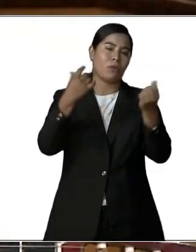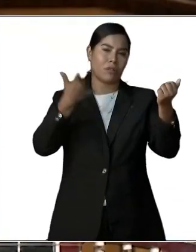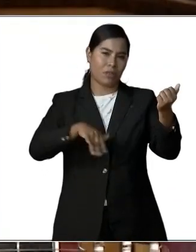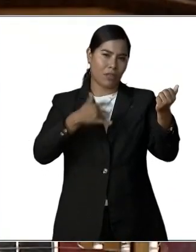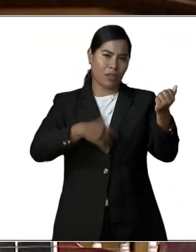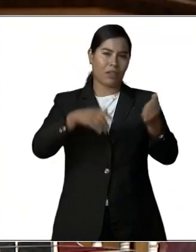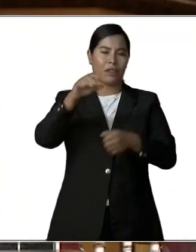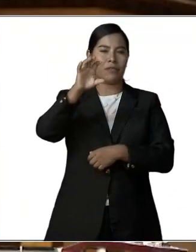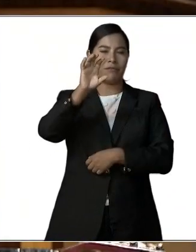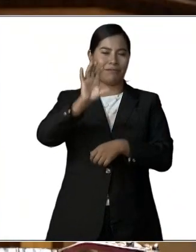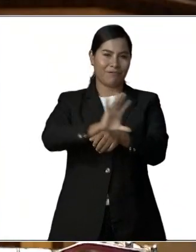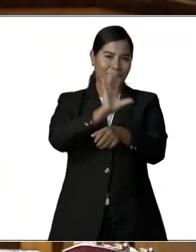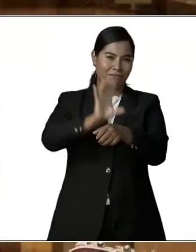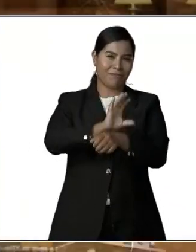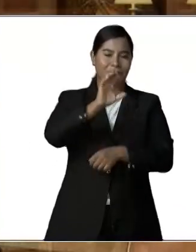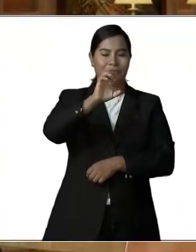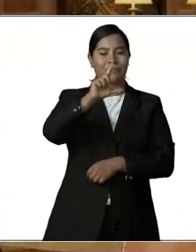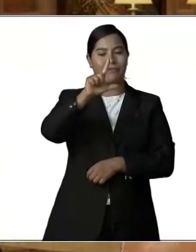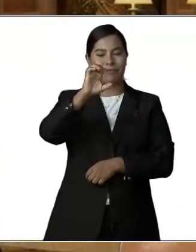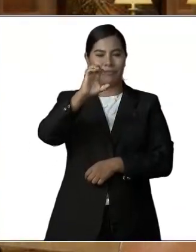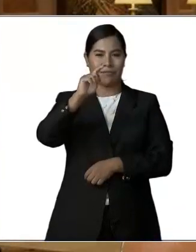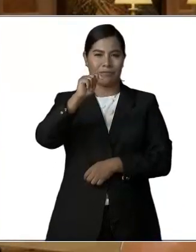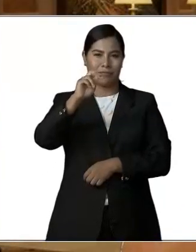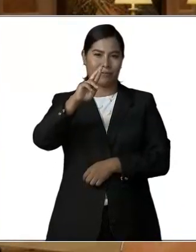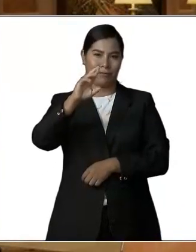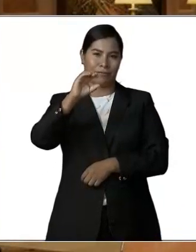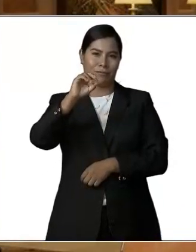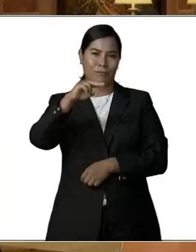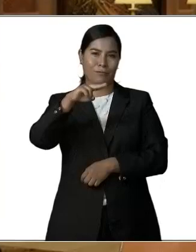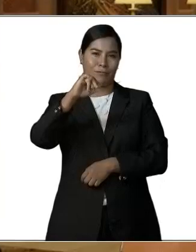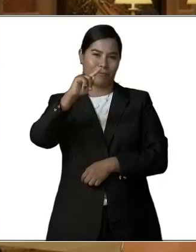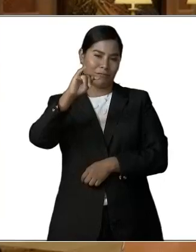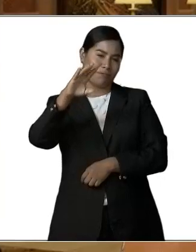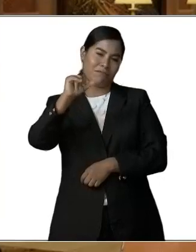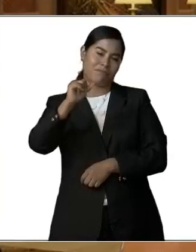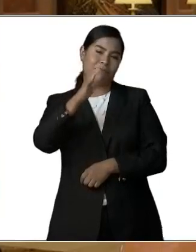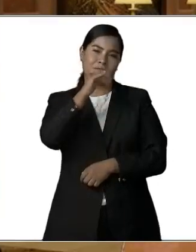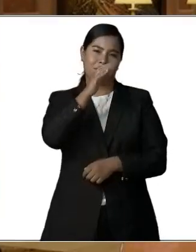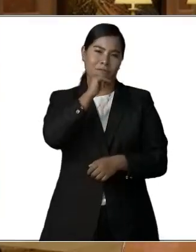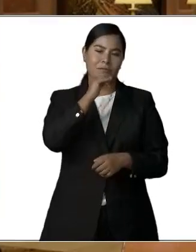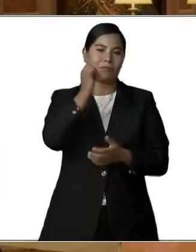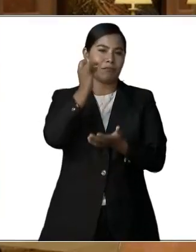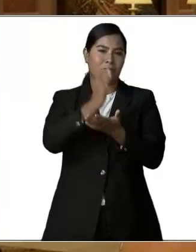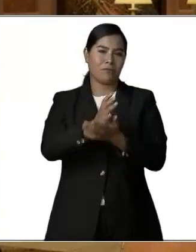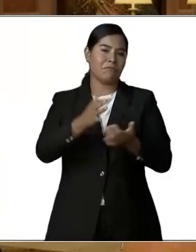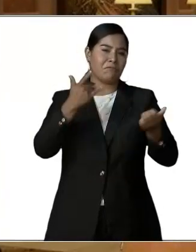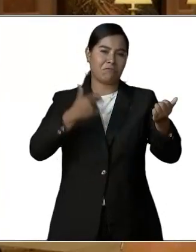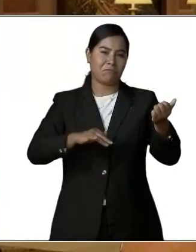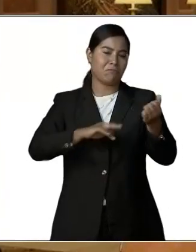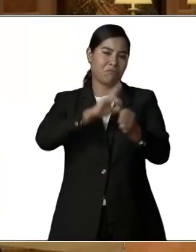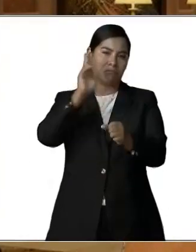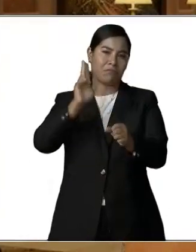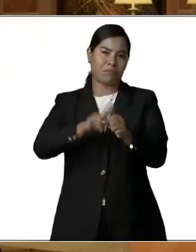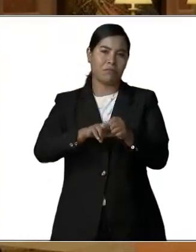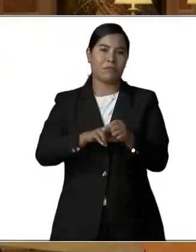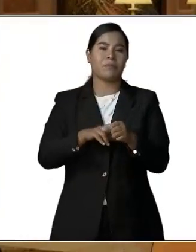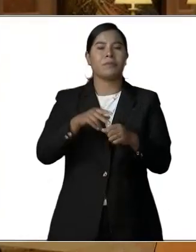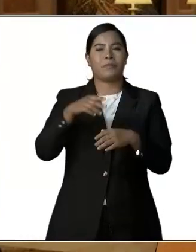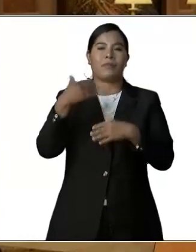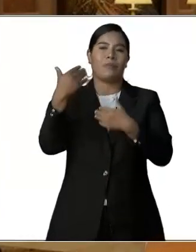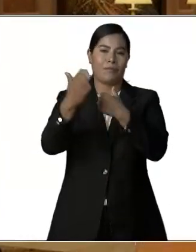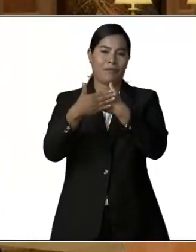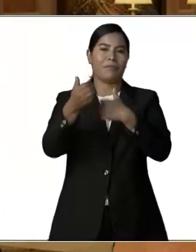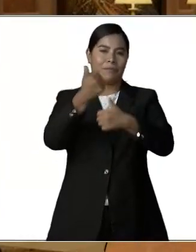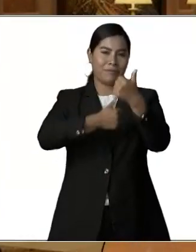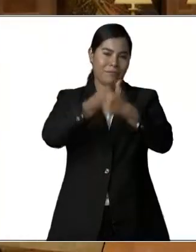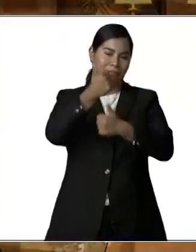no saben se van por ahí, ¿no? Entonces, es lo bonito de esta tradición de rondallas, claro, que ahora en esta emisión esperemos que nos salga